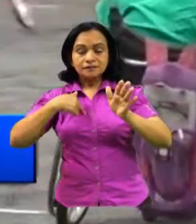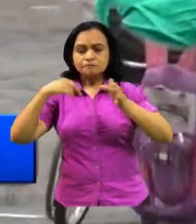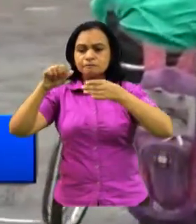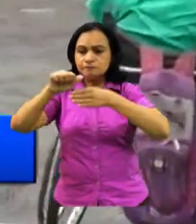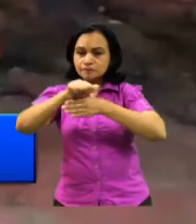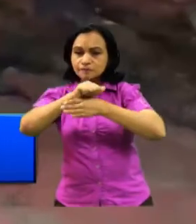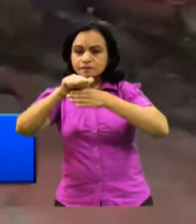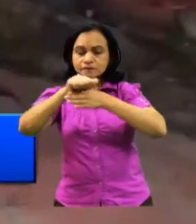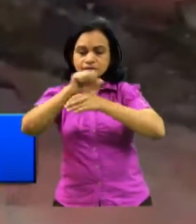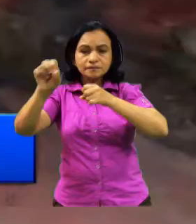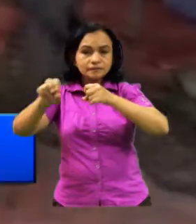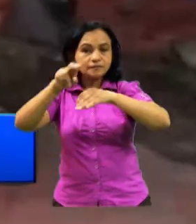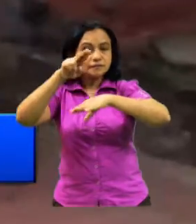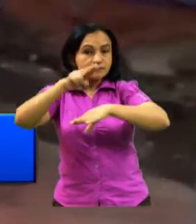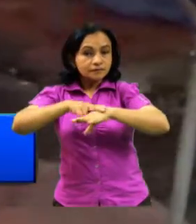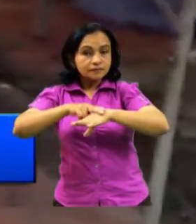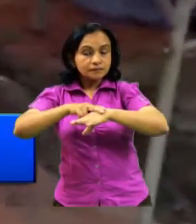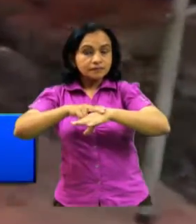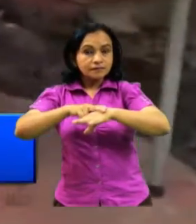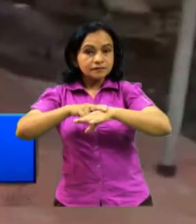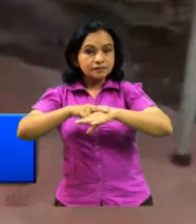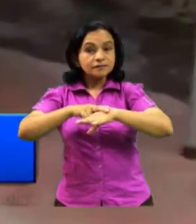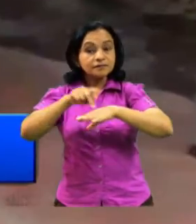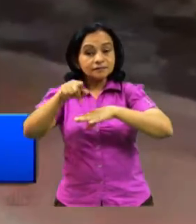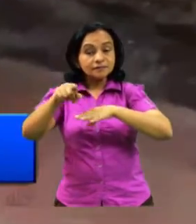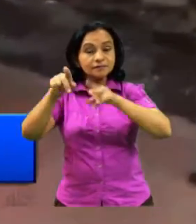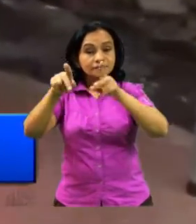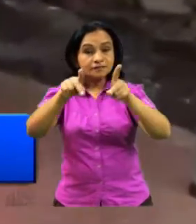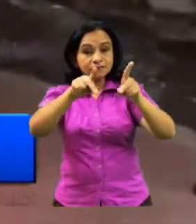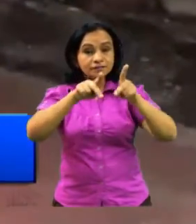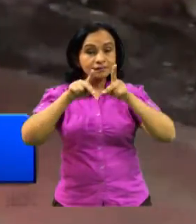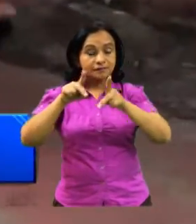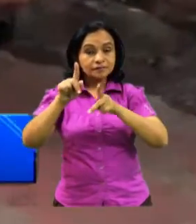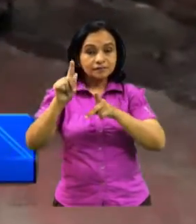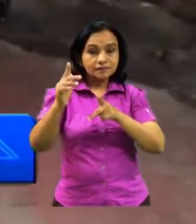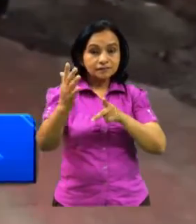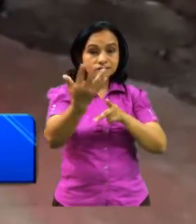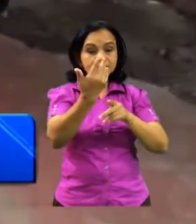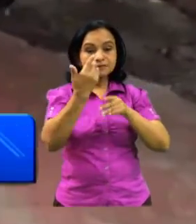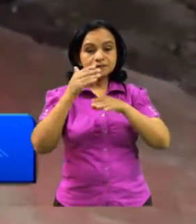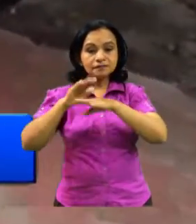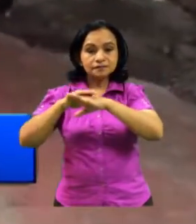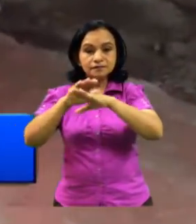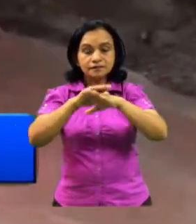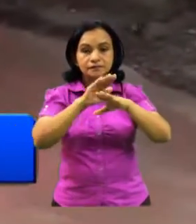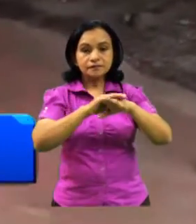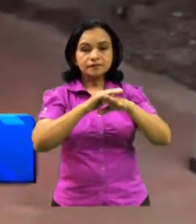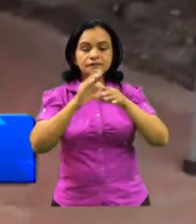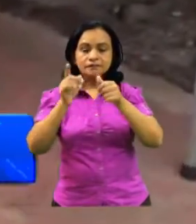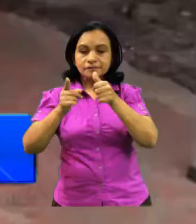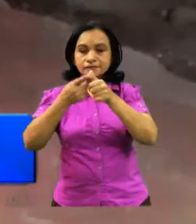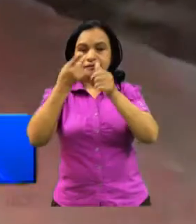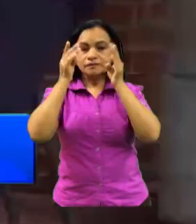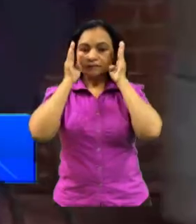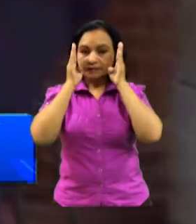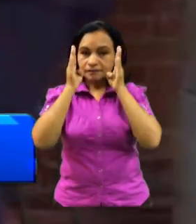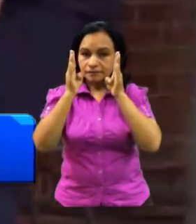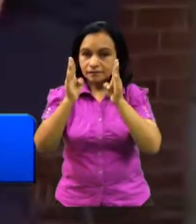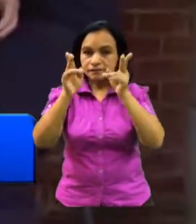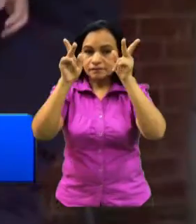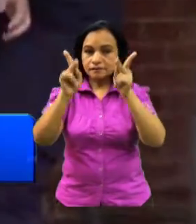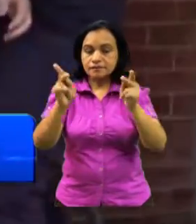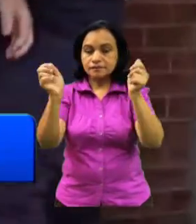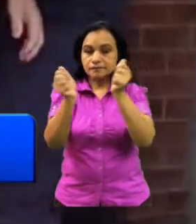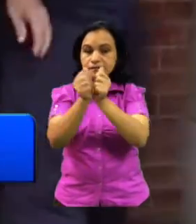un simulacro nacional y que además de eso, en todos los simulacros están orientados a que tomen en cuenta a las personas con